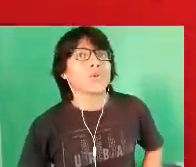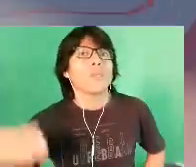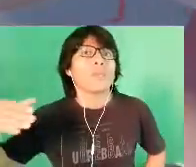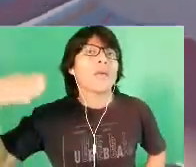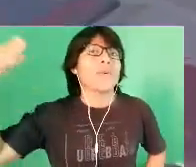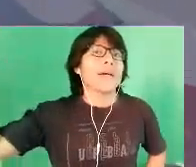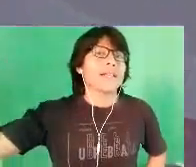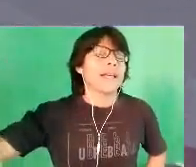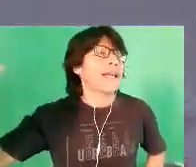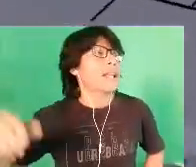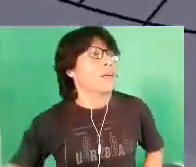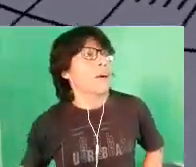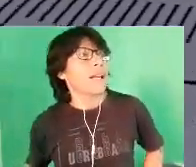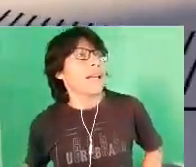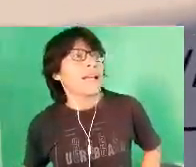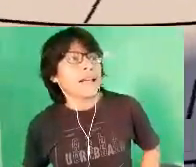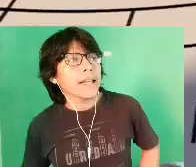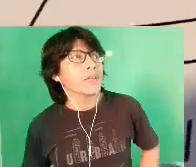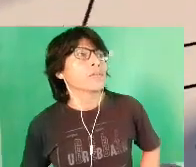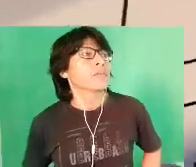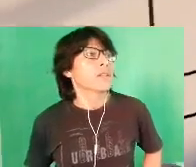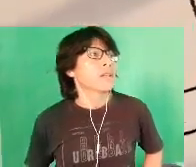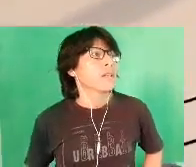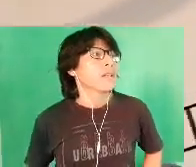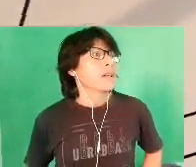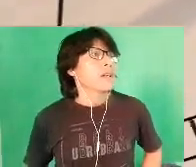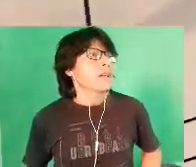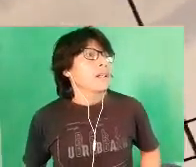hicieran destrozo, pero allá en Iguala, Guerrero.